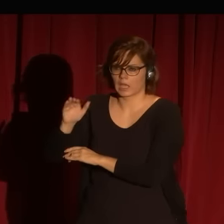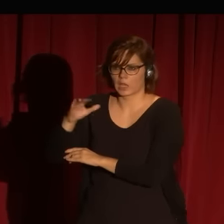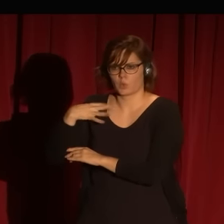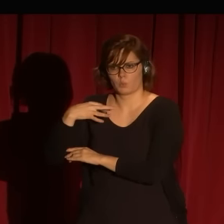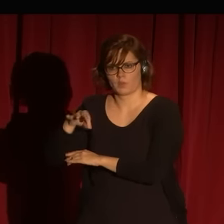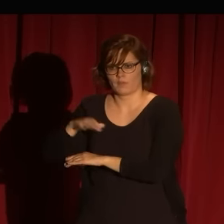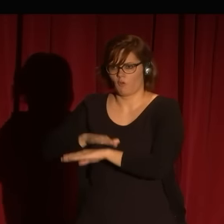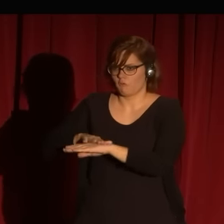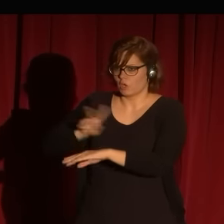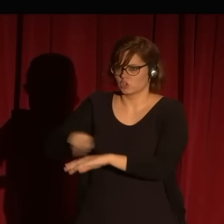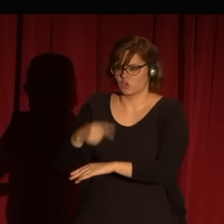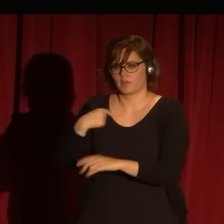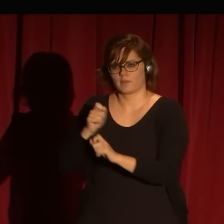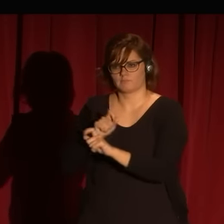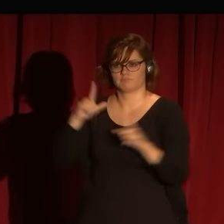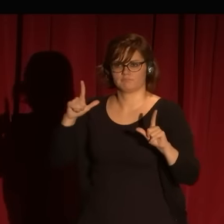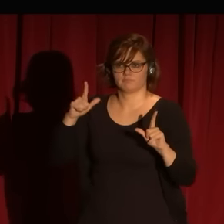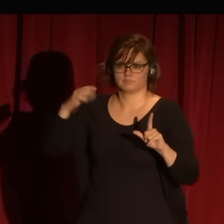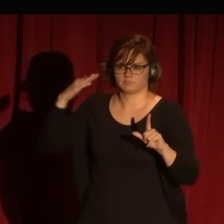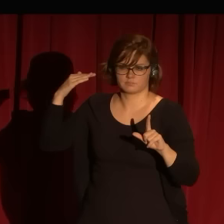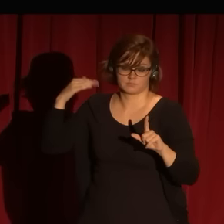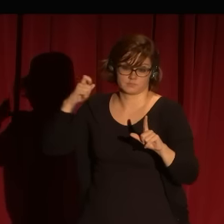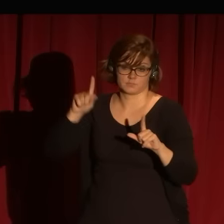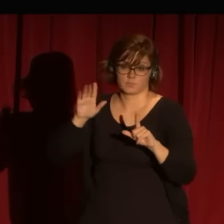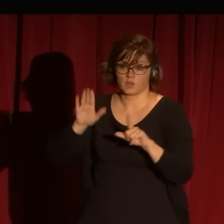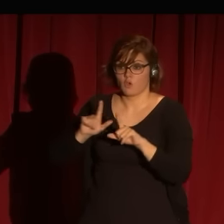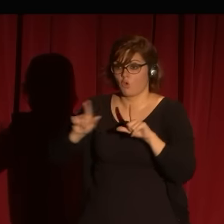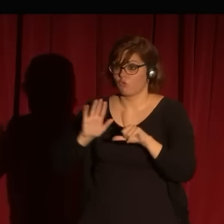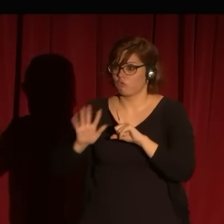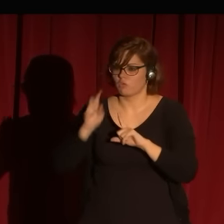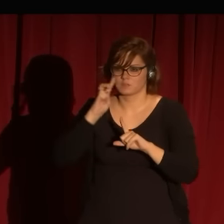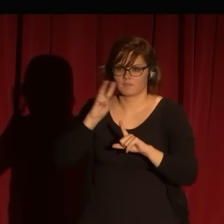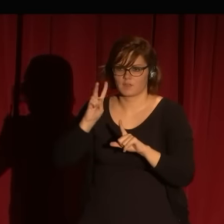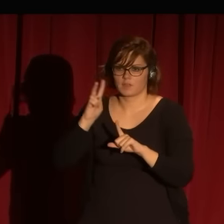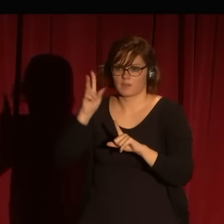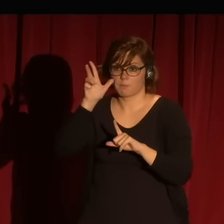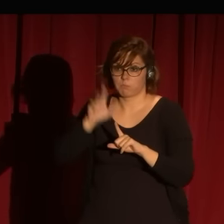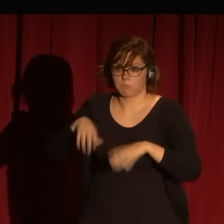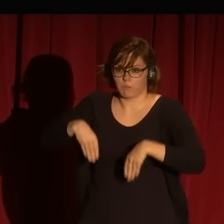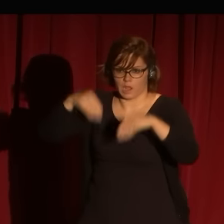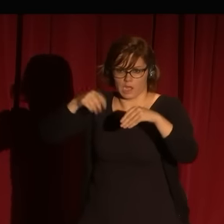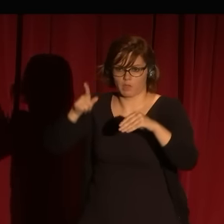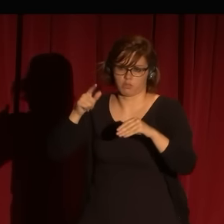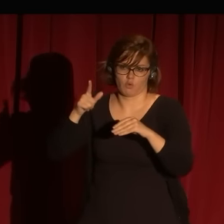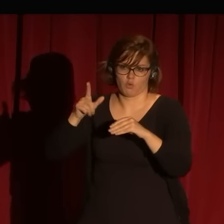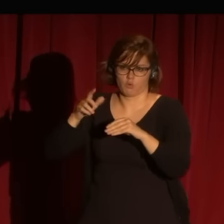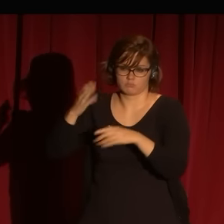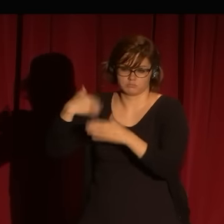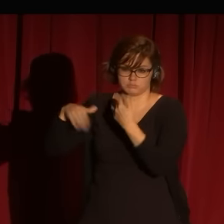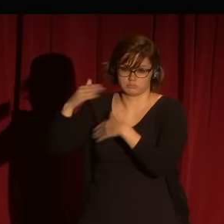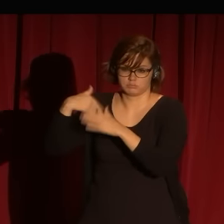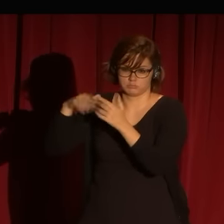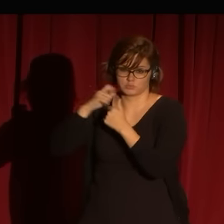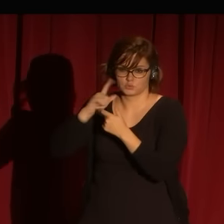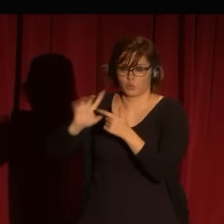una y otra vez con fondos en los que vemos los palacios de sus ancestros de Los Duques de borgoña de que en ella es heredera Ellos sí tienen